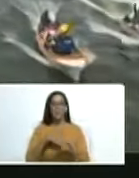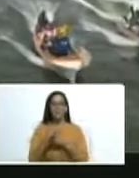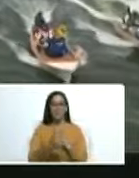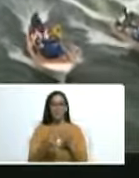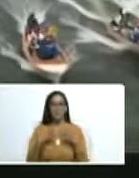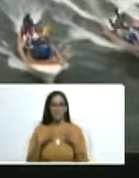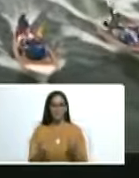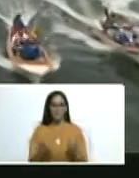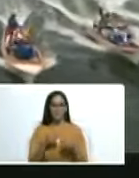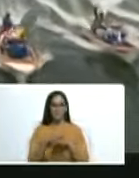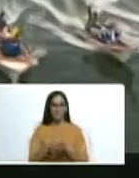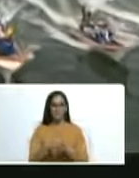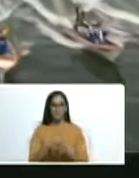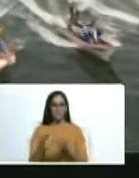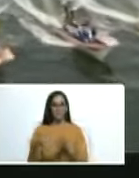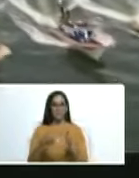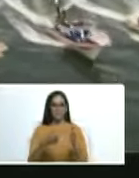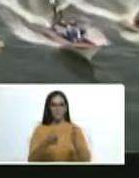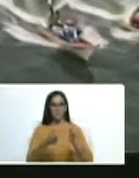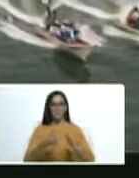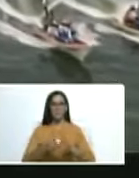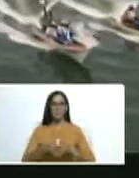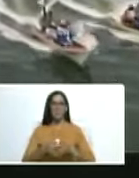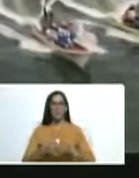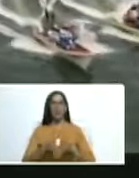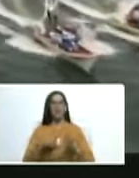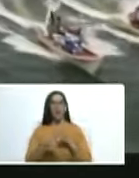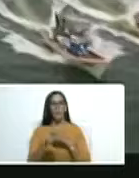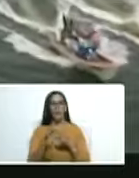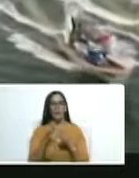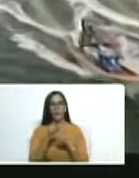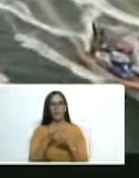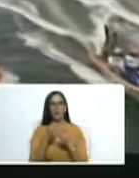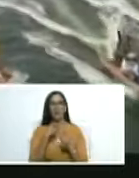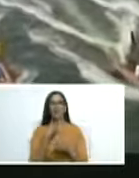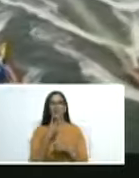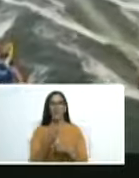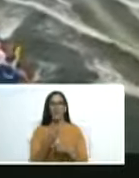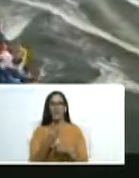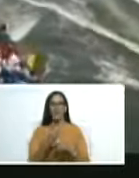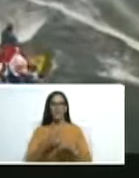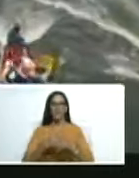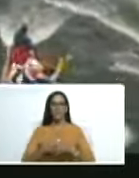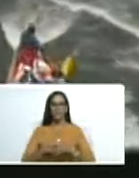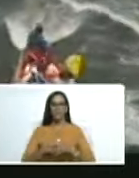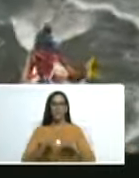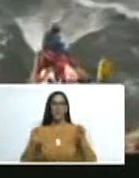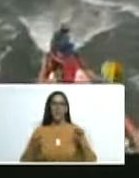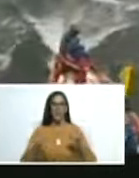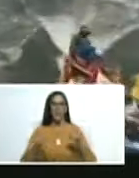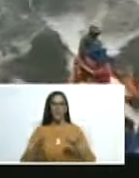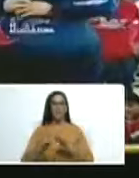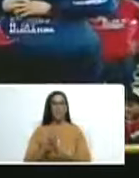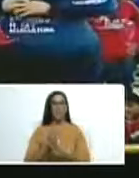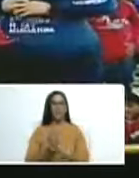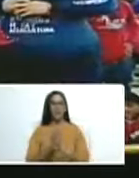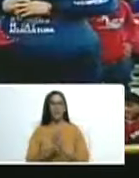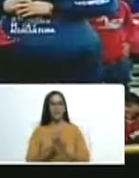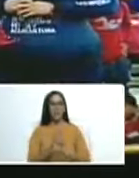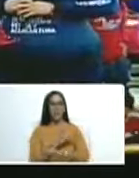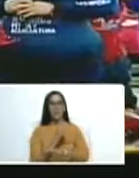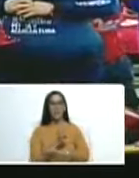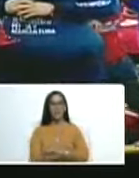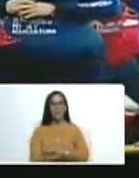recuperación integral del lago. Vamos a darle la palabra a una vocera en esta marcha